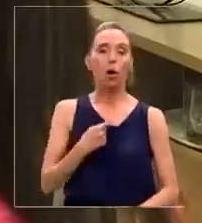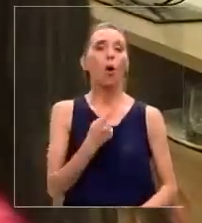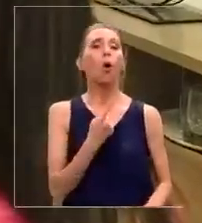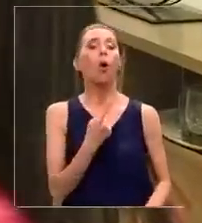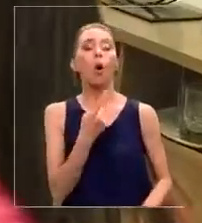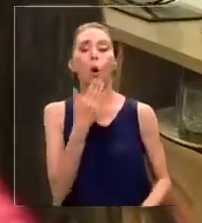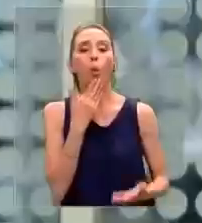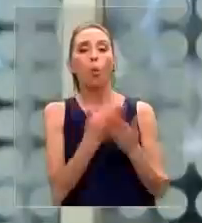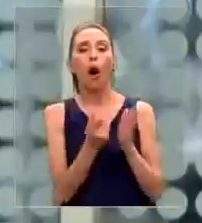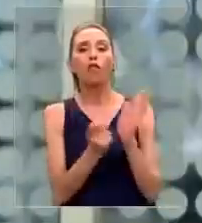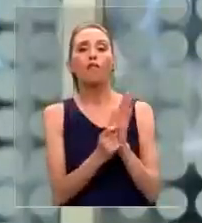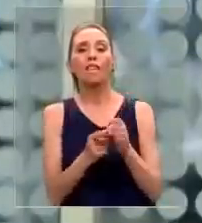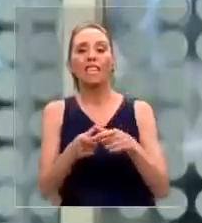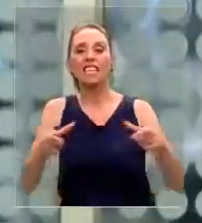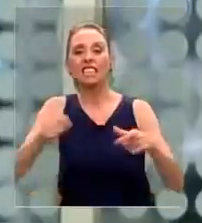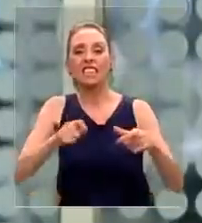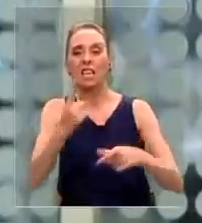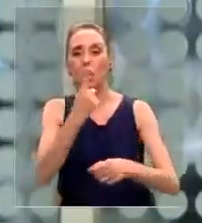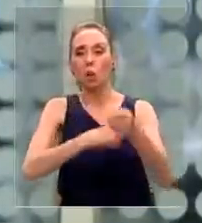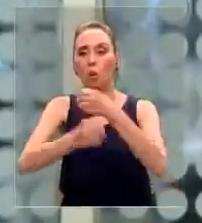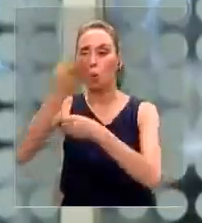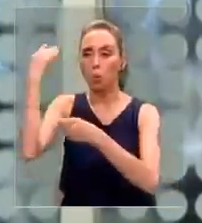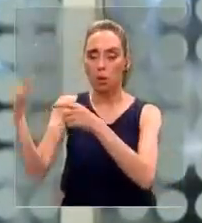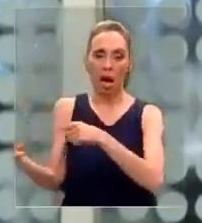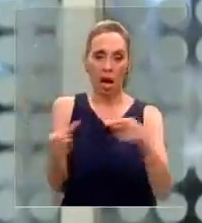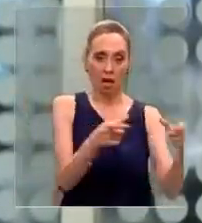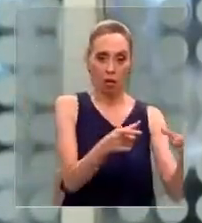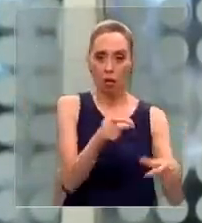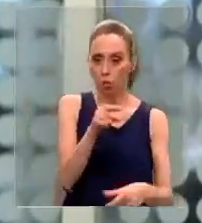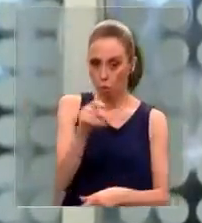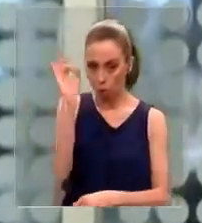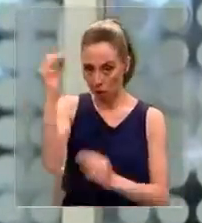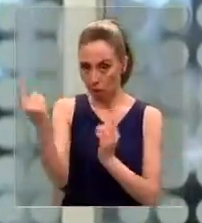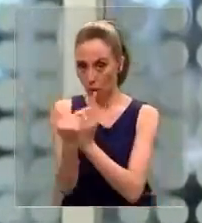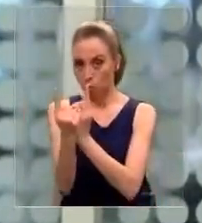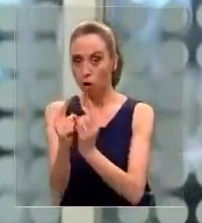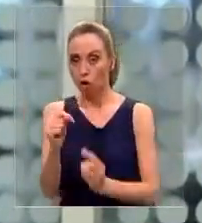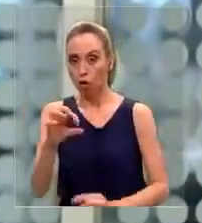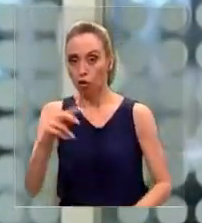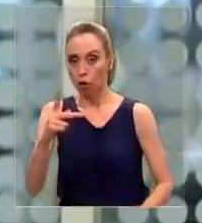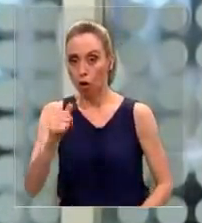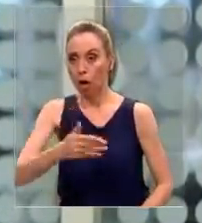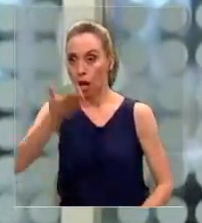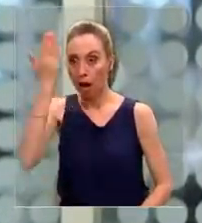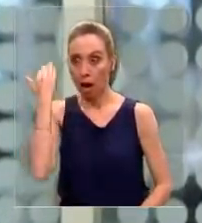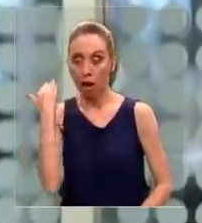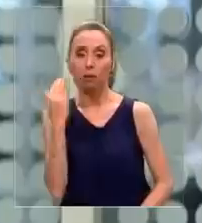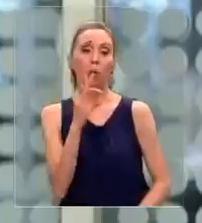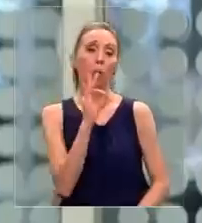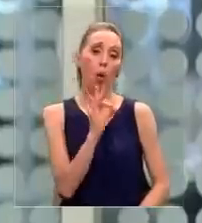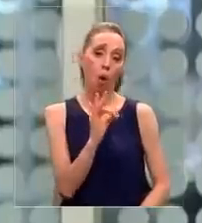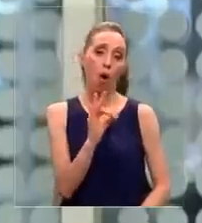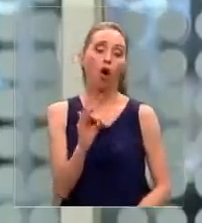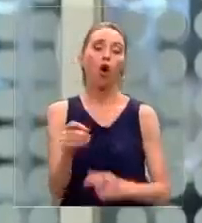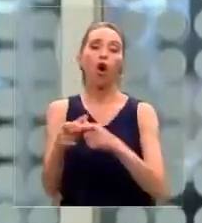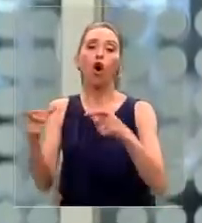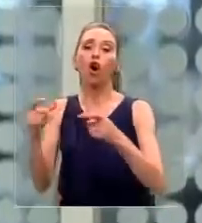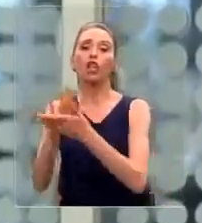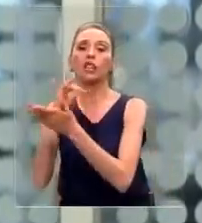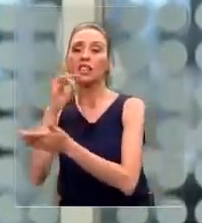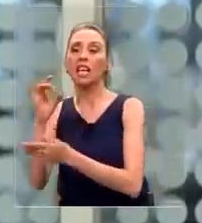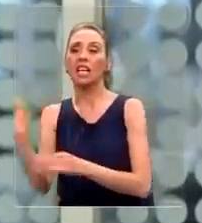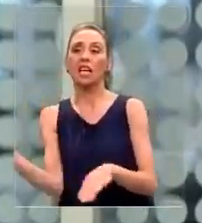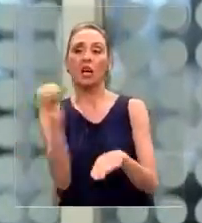te entregó esos cheques? Yo creo que más un año, no sé. Es un año. ¿Y tú te reuniste con ella en esa oportunidad? ¿O te mandó los cheques y otro?